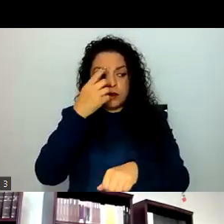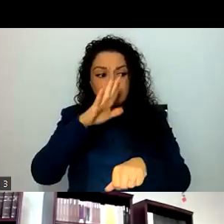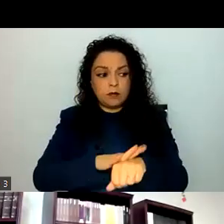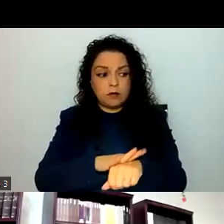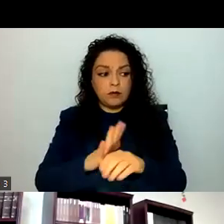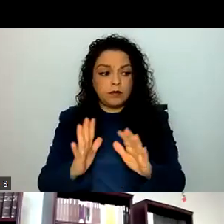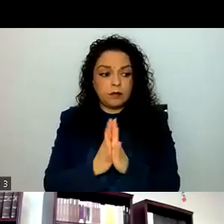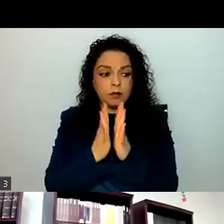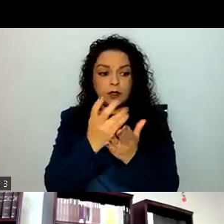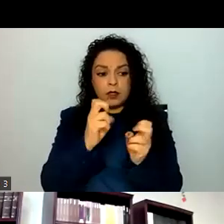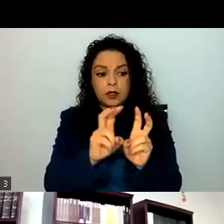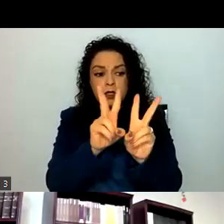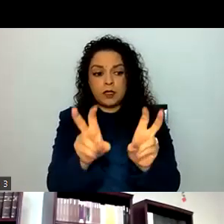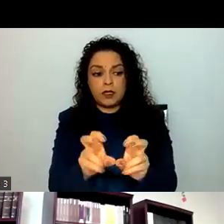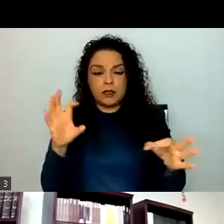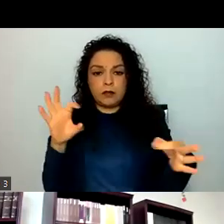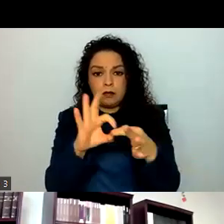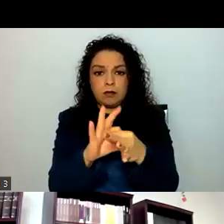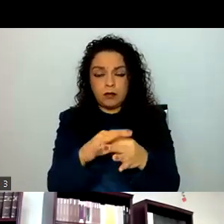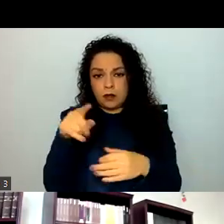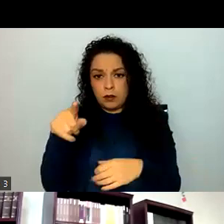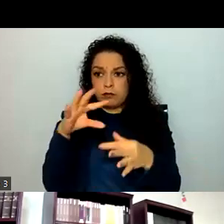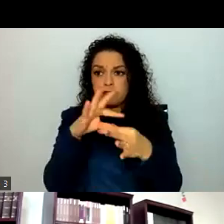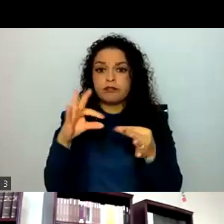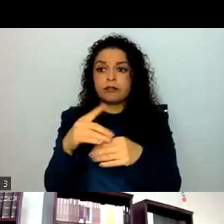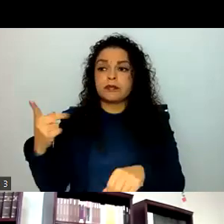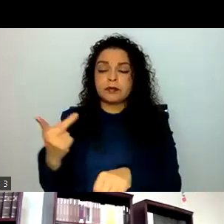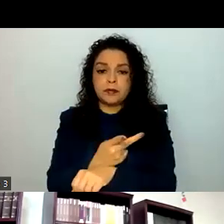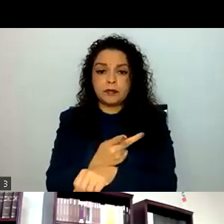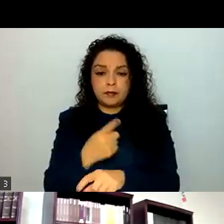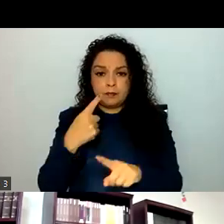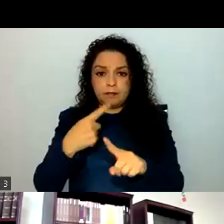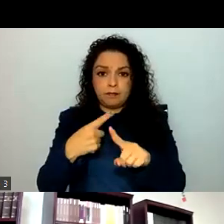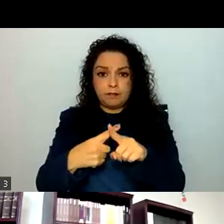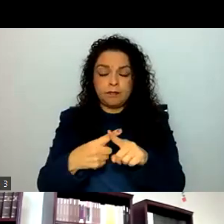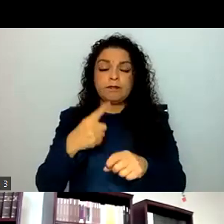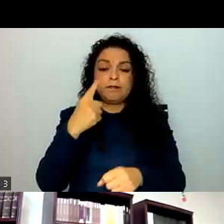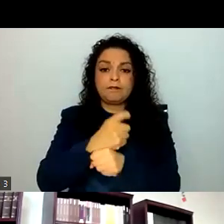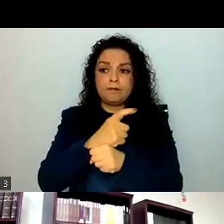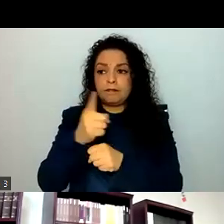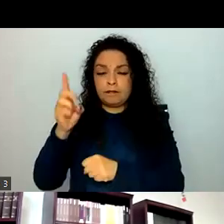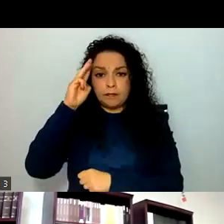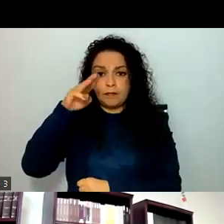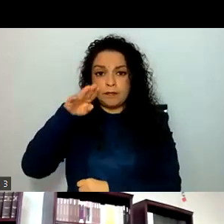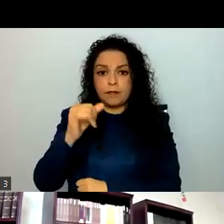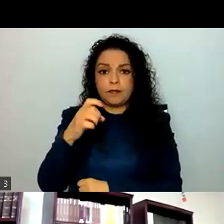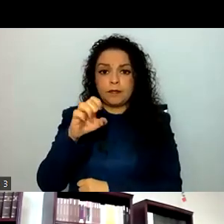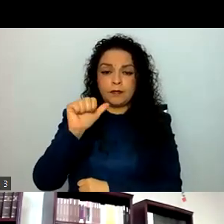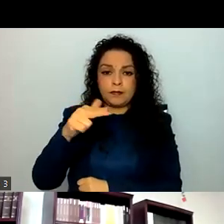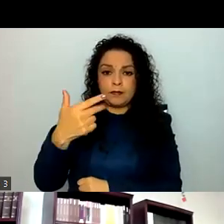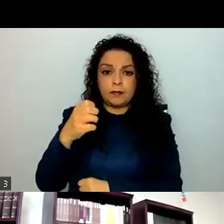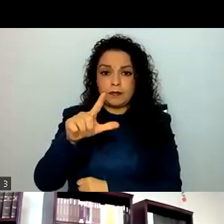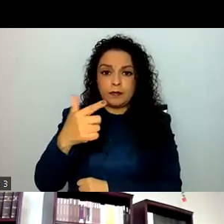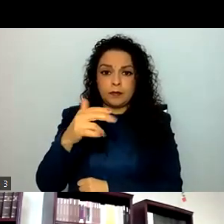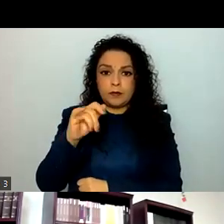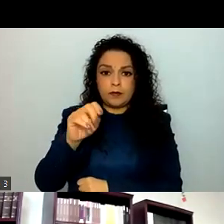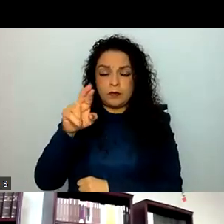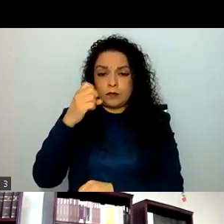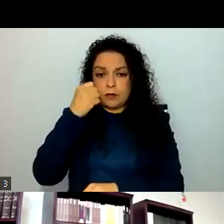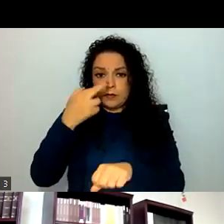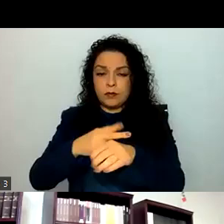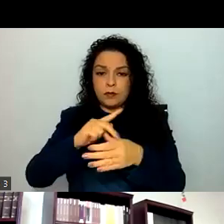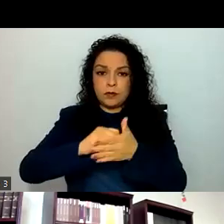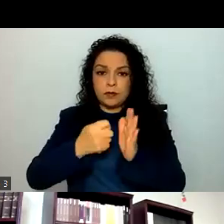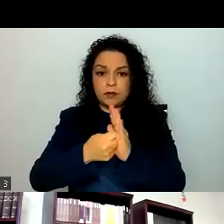en este asunto para exponer sus argumentos. En primera instancia, el maestro Miguel Ángel Gutiérrez Cabañas, secretario técnico de la Comisión